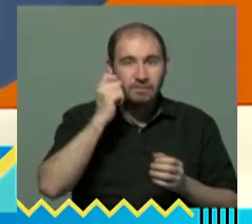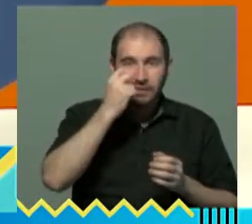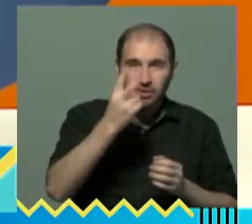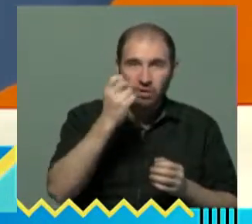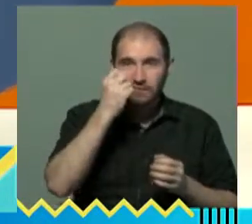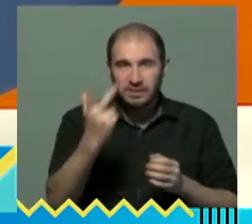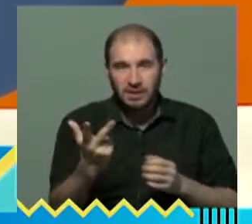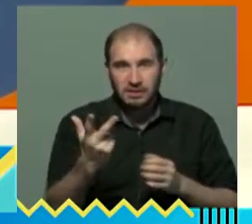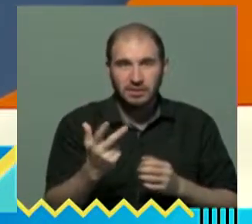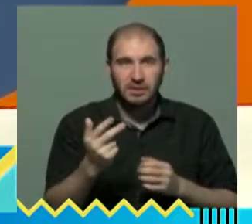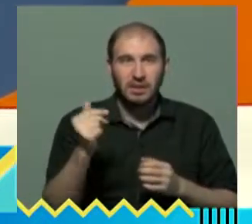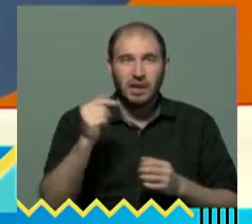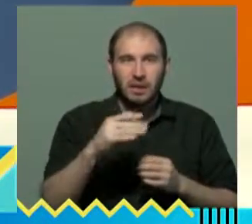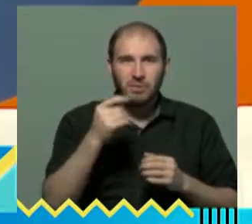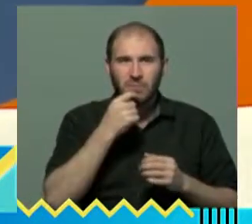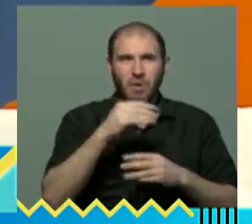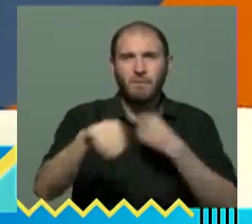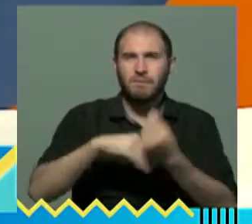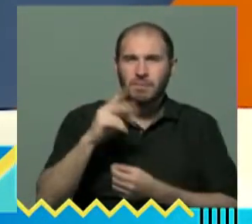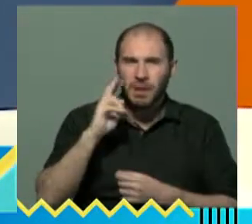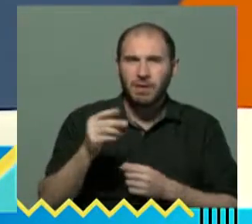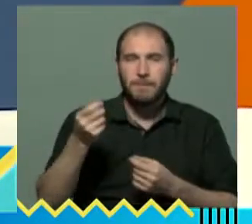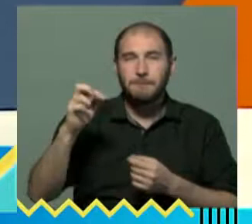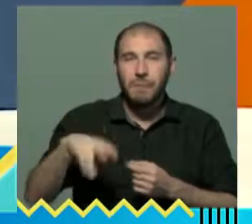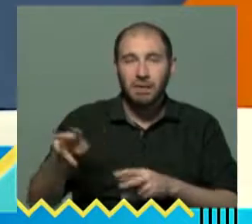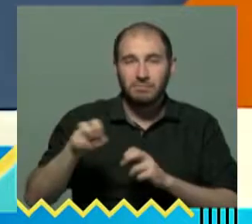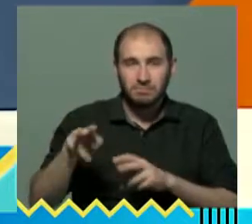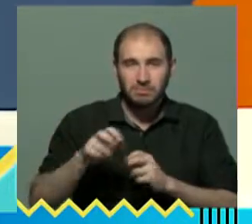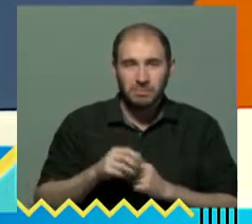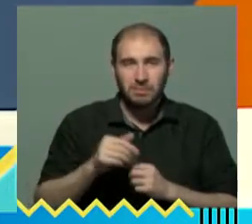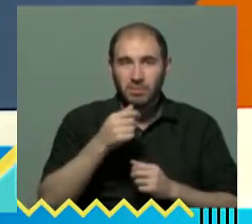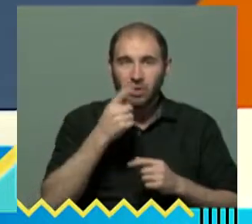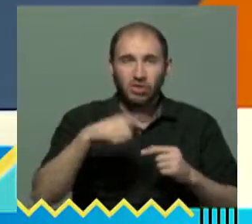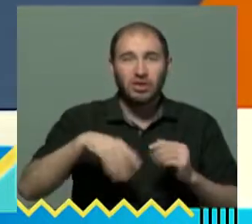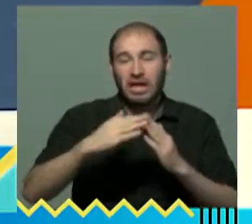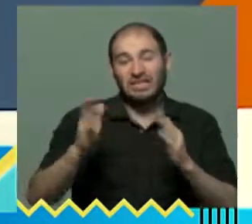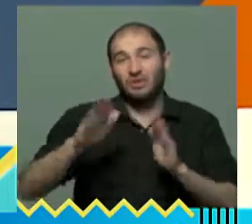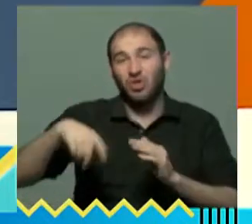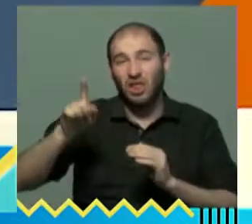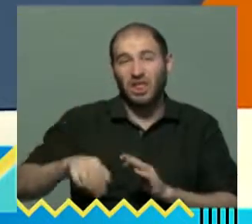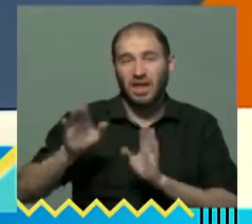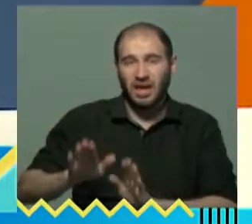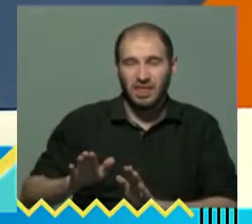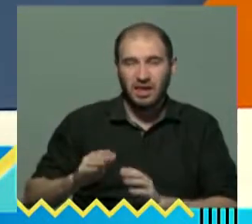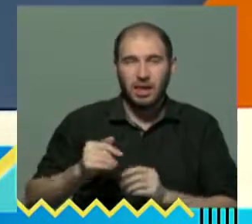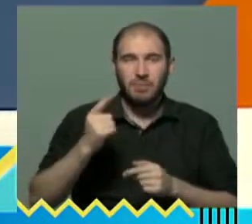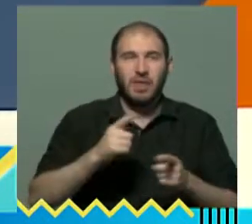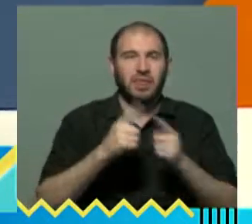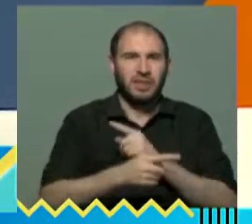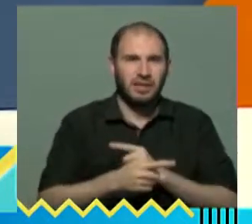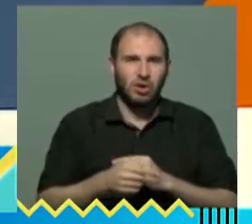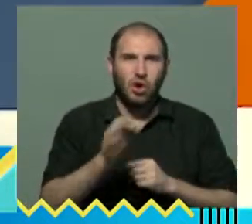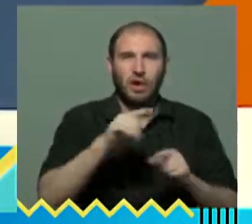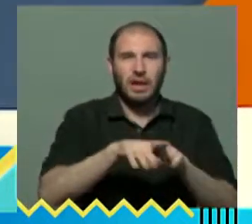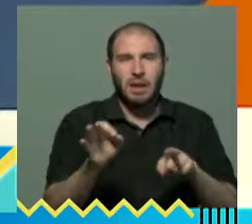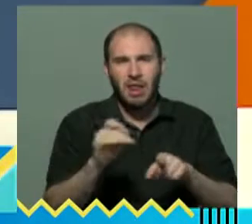23 años. Han crecido viendo a algún pariente cercano cobrando un plan, haciendo algo en la casa todo el día, ¿entendés? Y no te estoy diciendo a alguien directamente, no te estoy diciendo que el